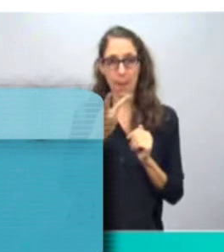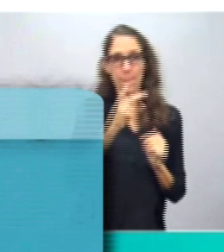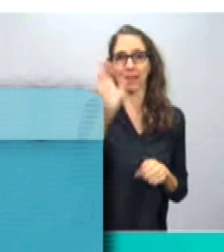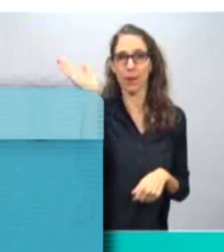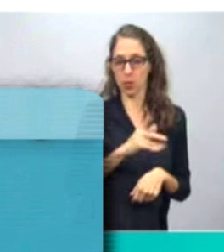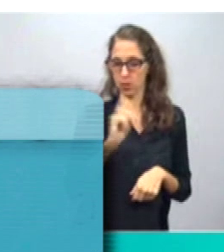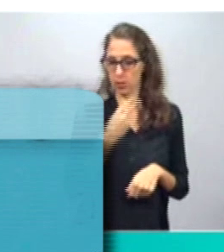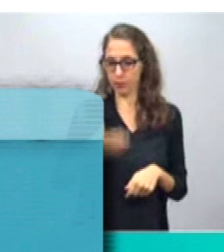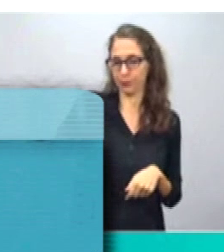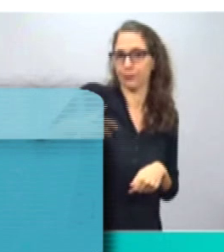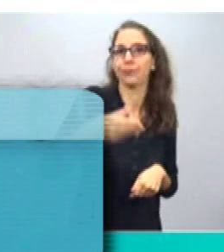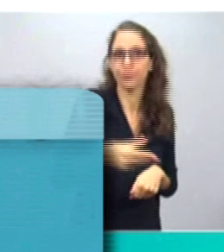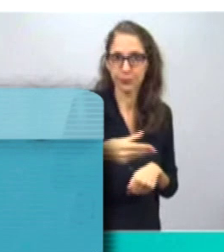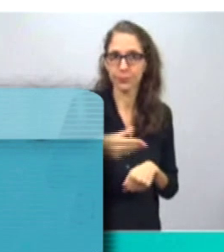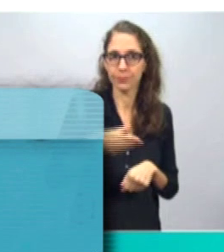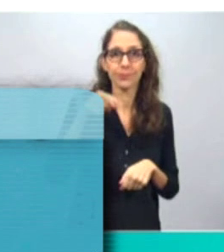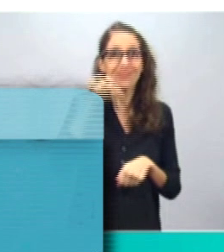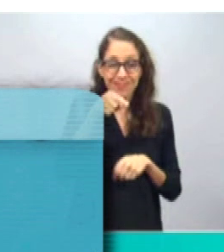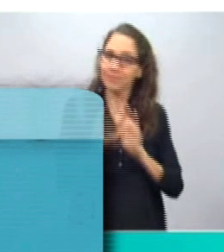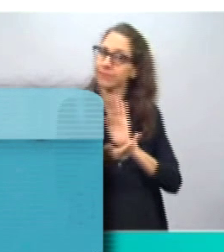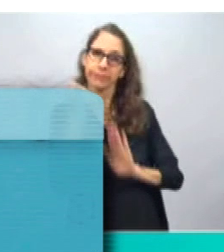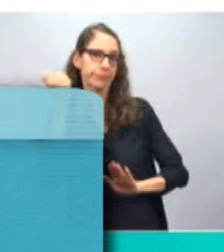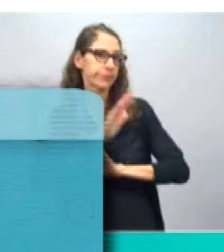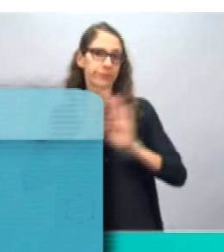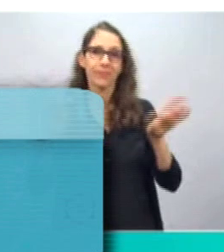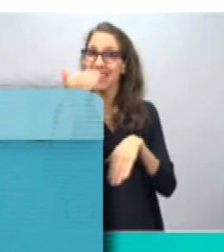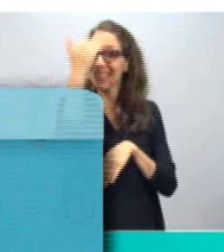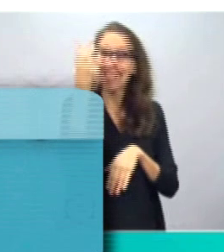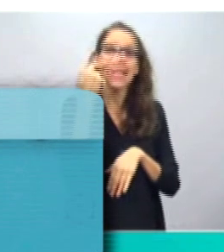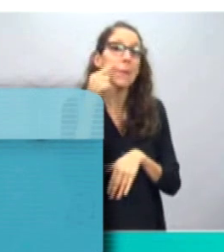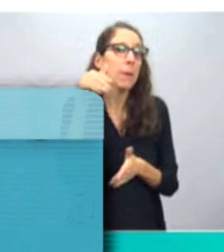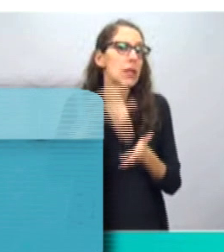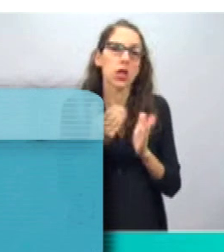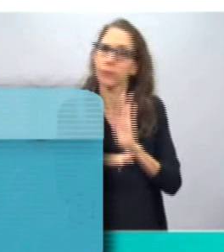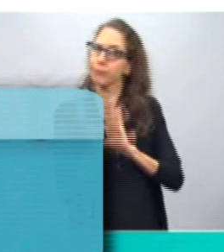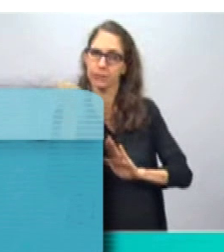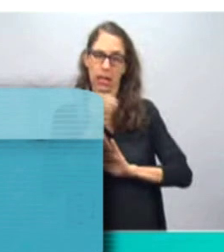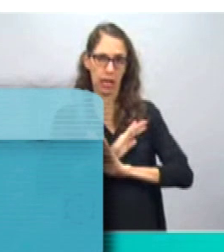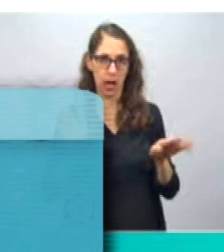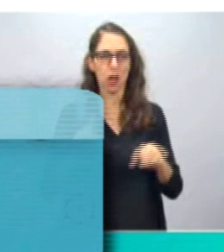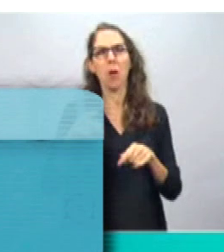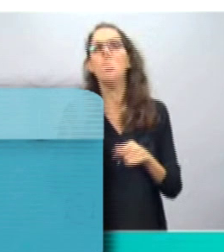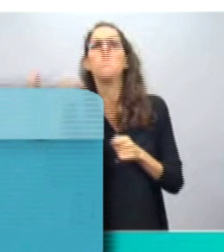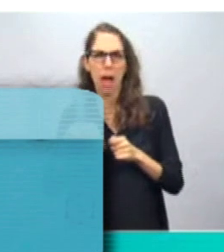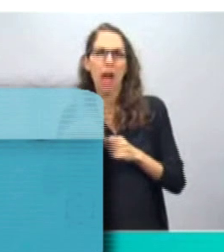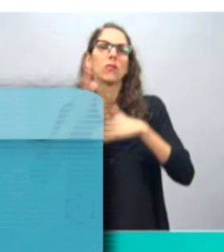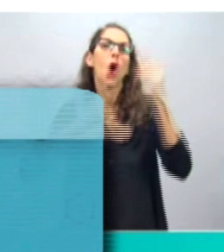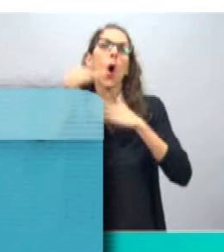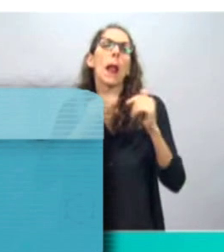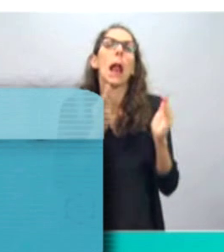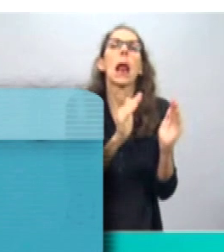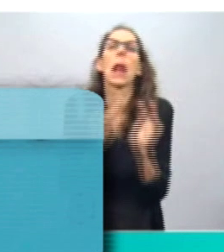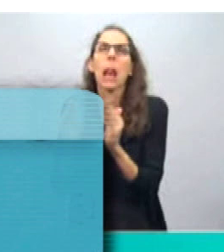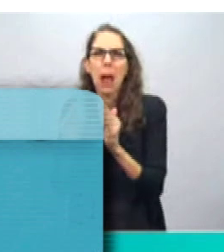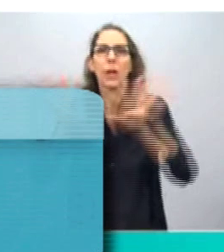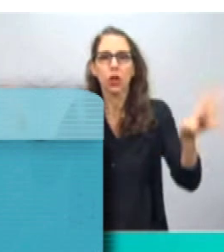Gobierno Provincial, también nos han quitado esos 15.000 millones y otras obras públicas menores, pero que suman